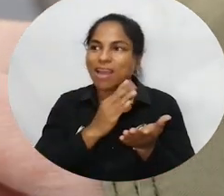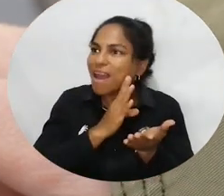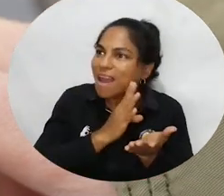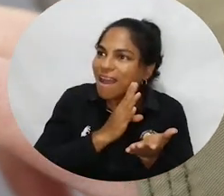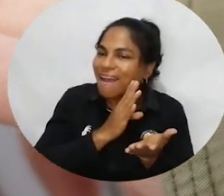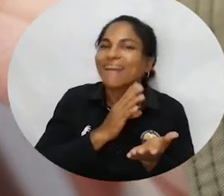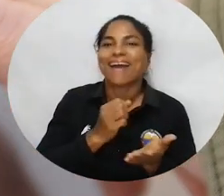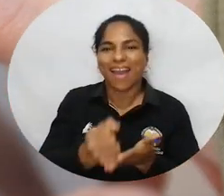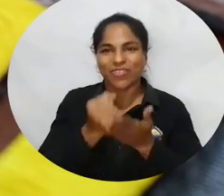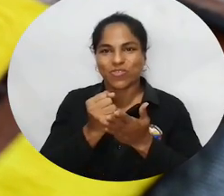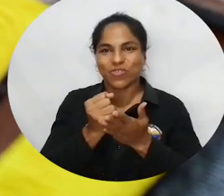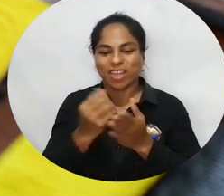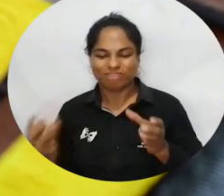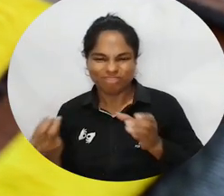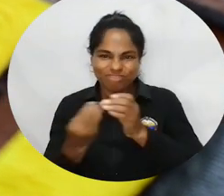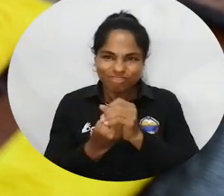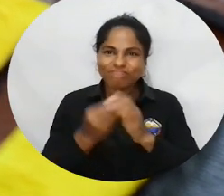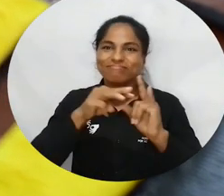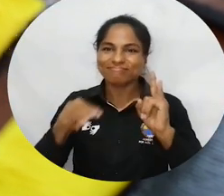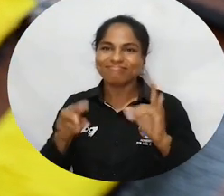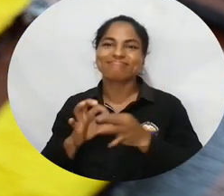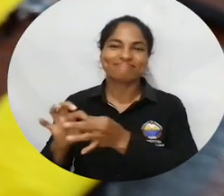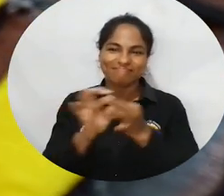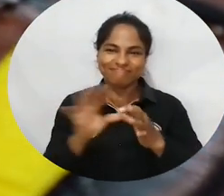la inclusión en Unimagdalena es misión de todos y